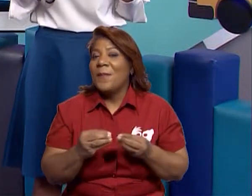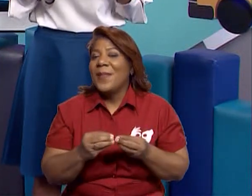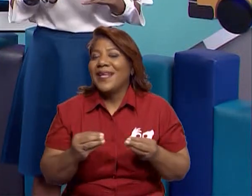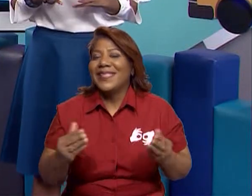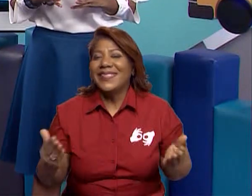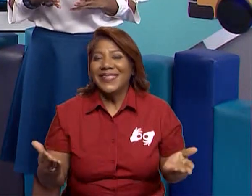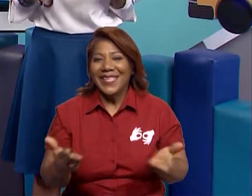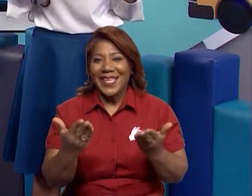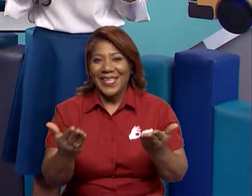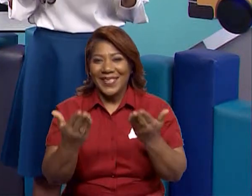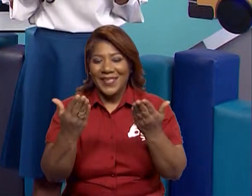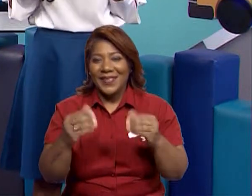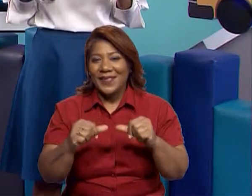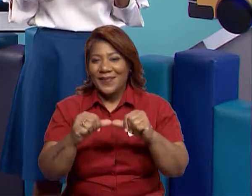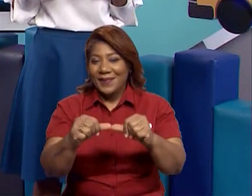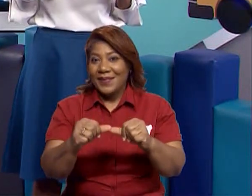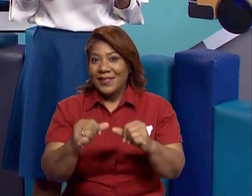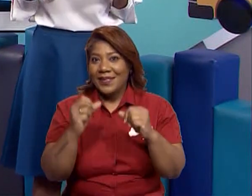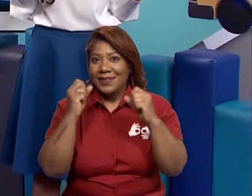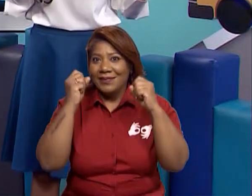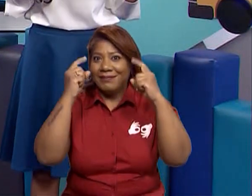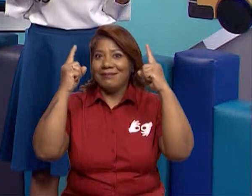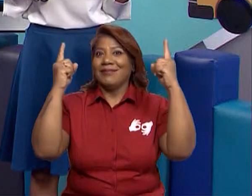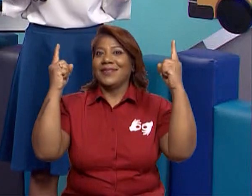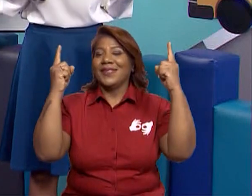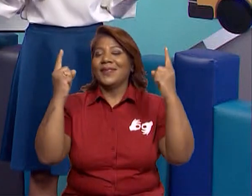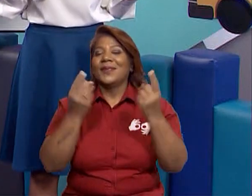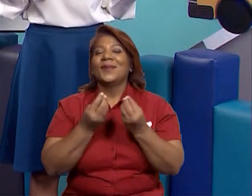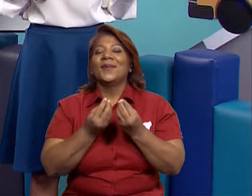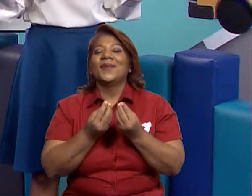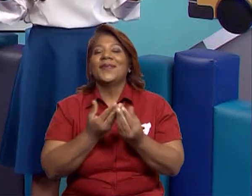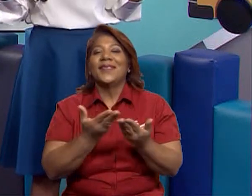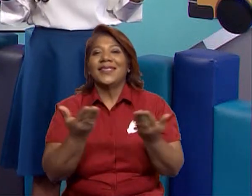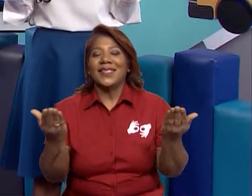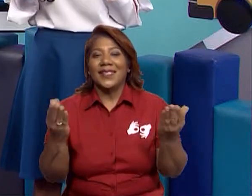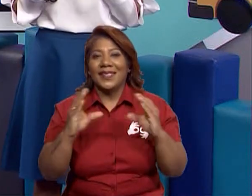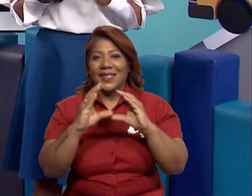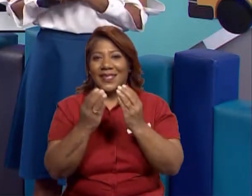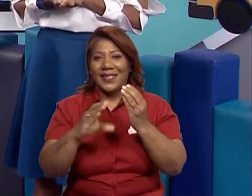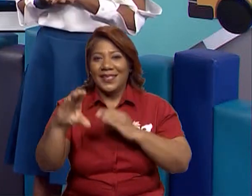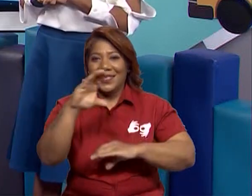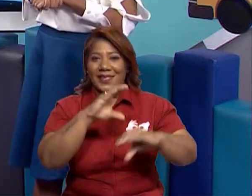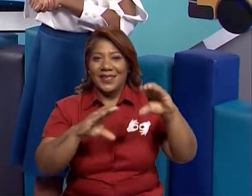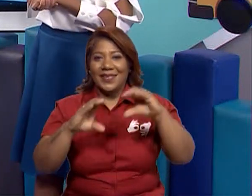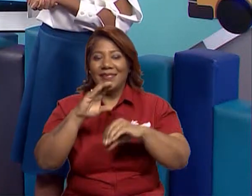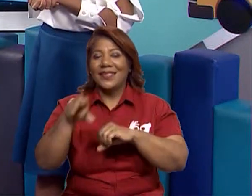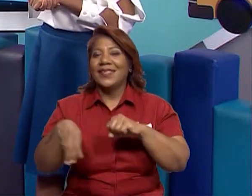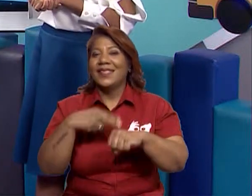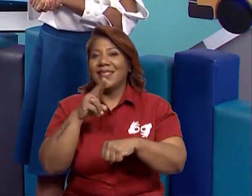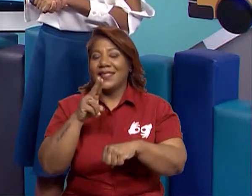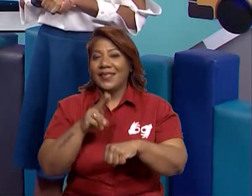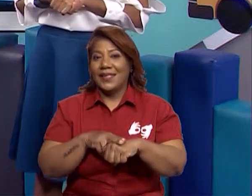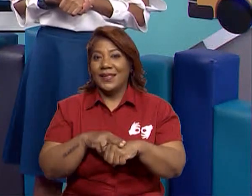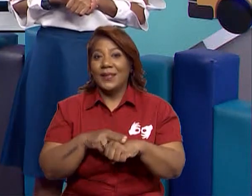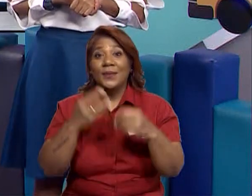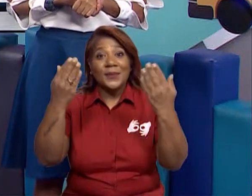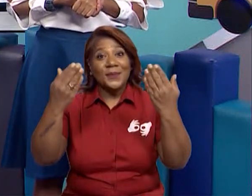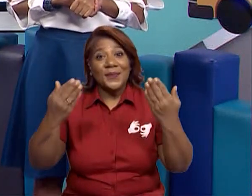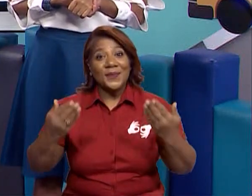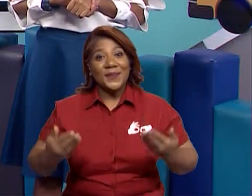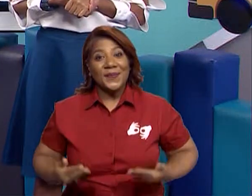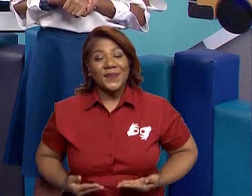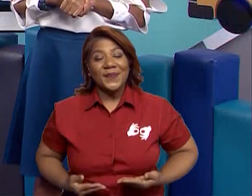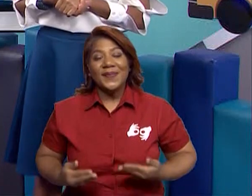seguir trabajando y descubrir muchas cosas nuevas en la clase de Ciencias Naturales. Así es, así que bienvenidos a